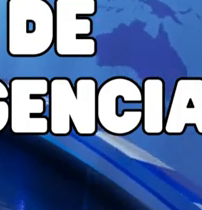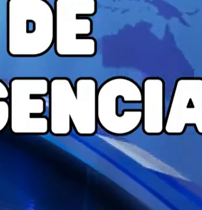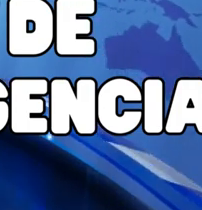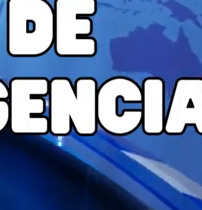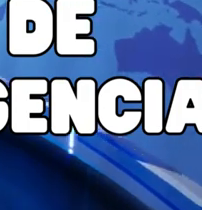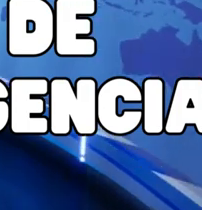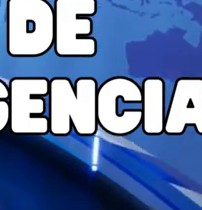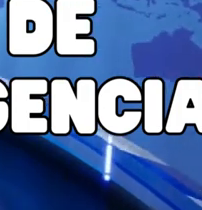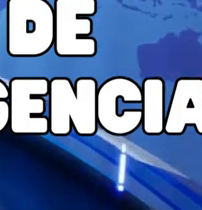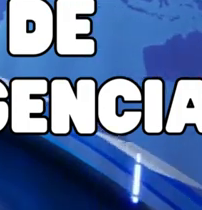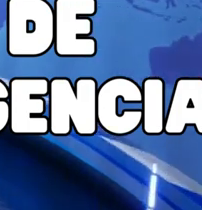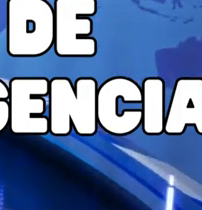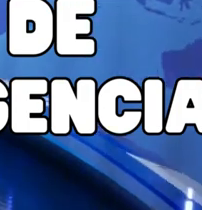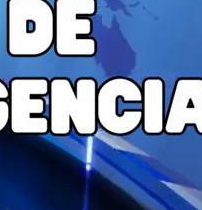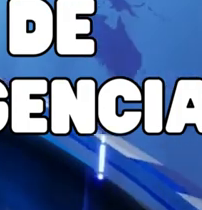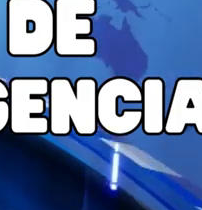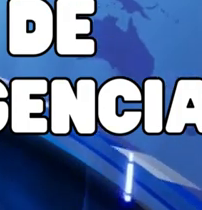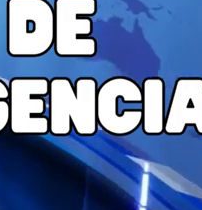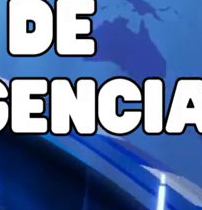la